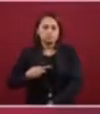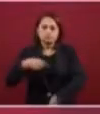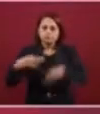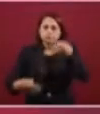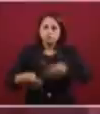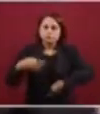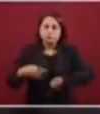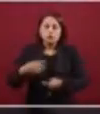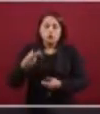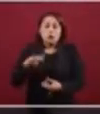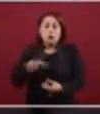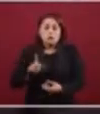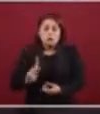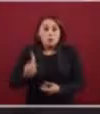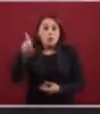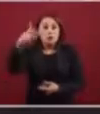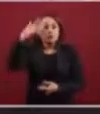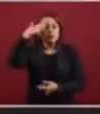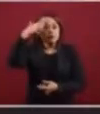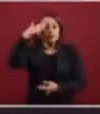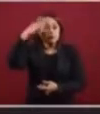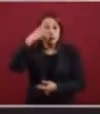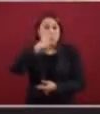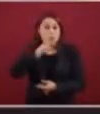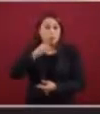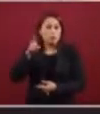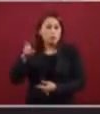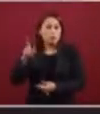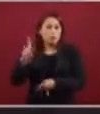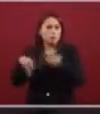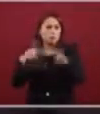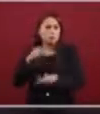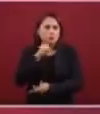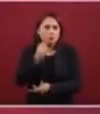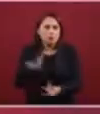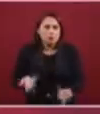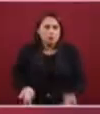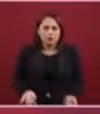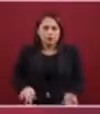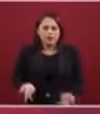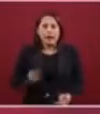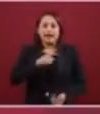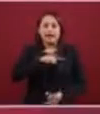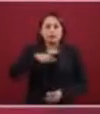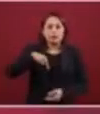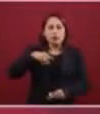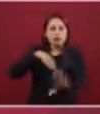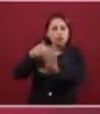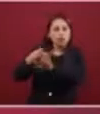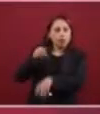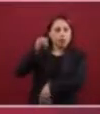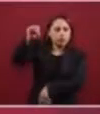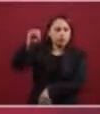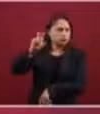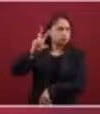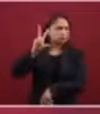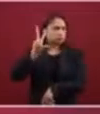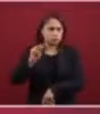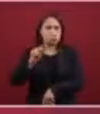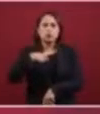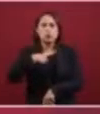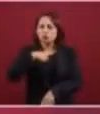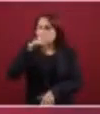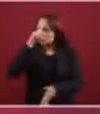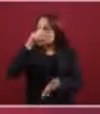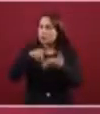Entonces, no es que nosotros estemos en contra de los sindicatos, al contrario. Creo que los sindicatos son